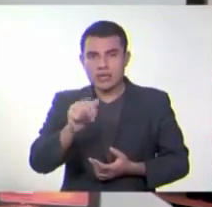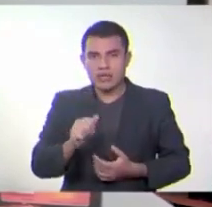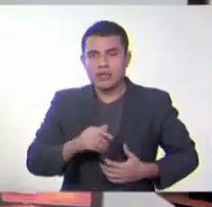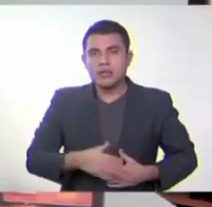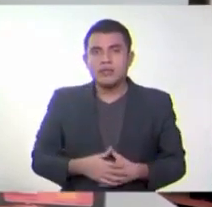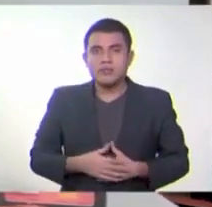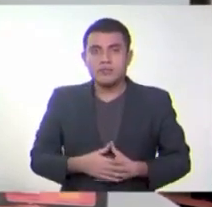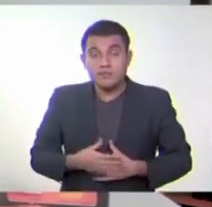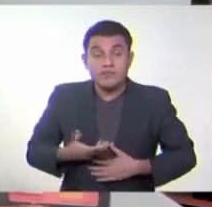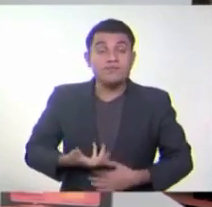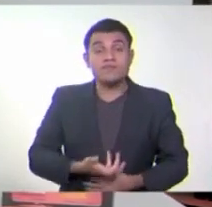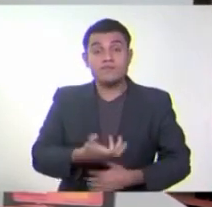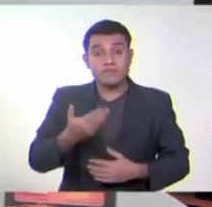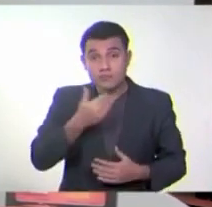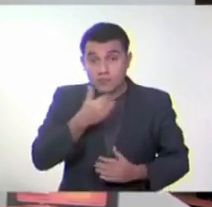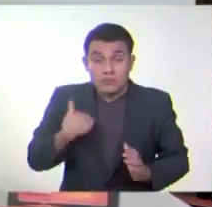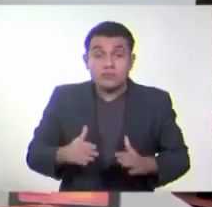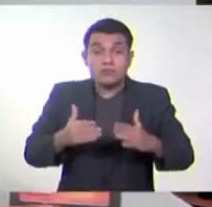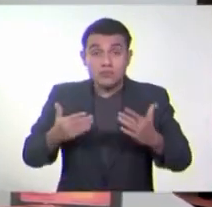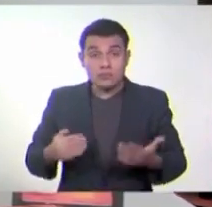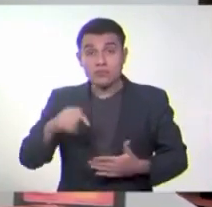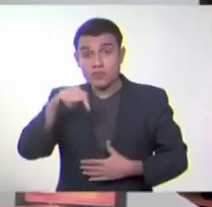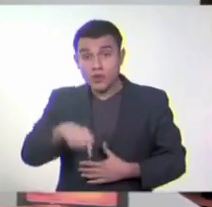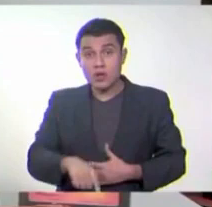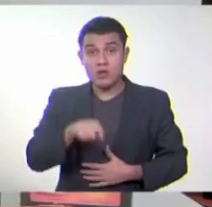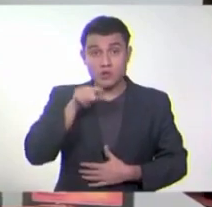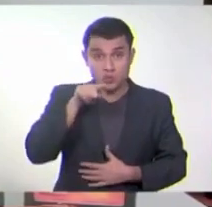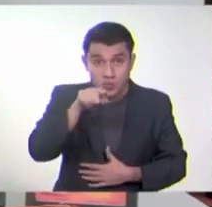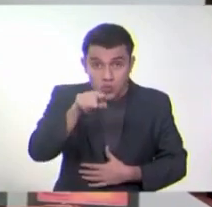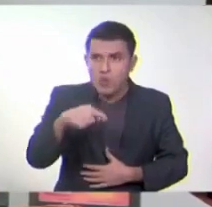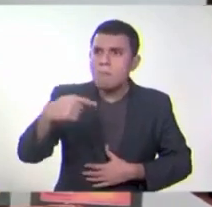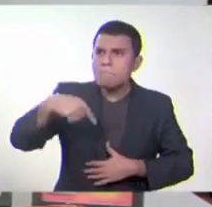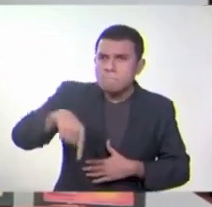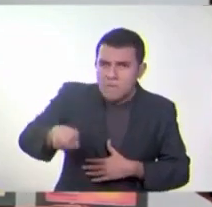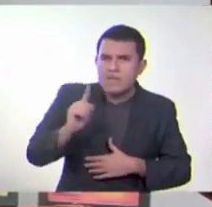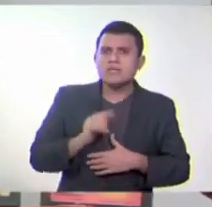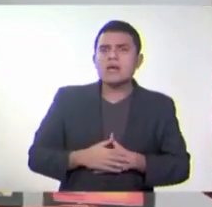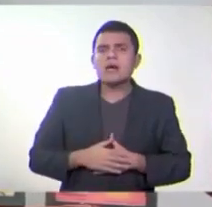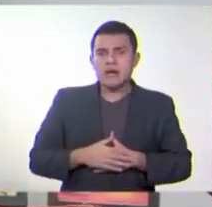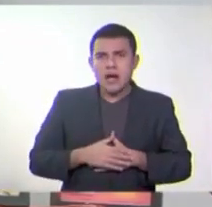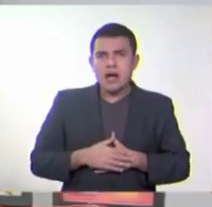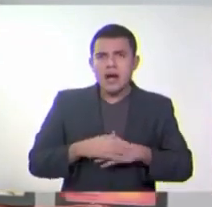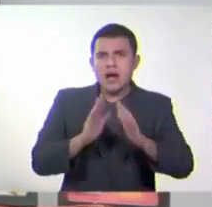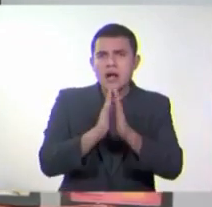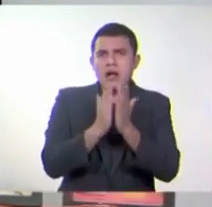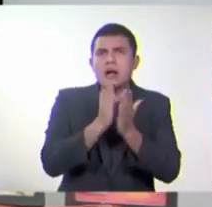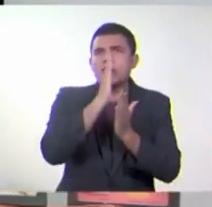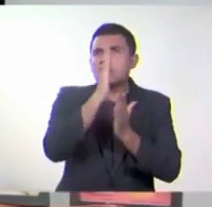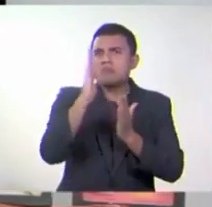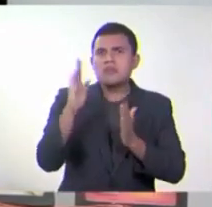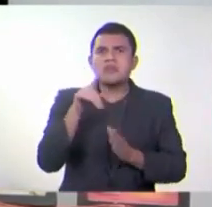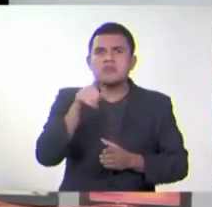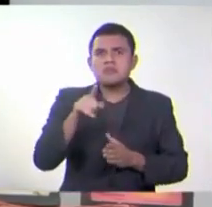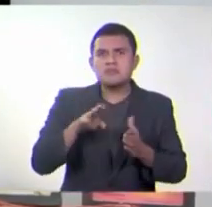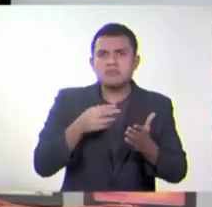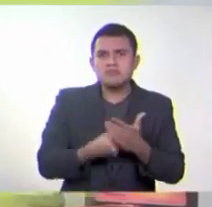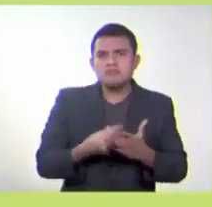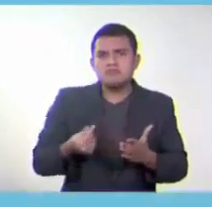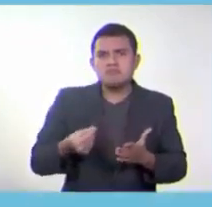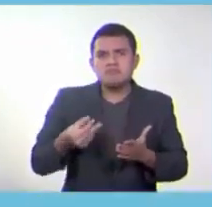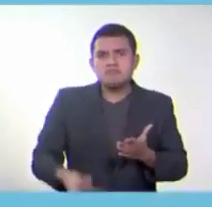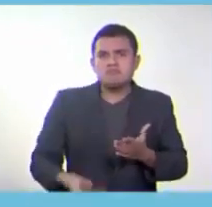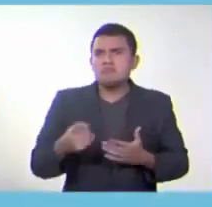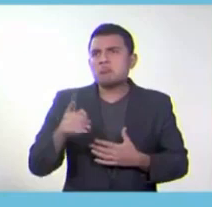Todo esto pasó para que ahora tú vas a la librería y la consigues a muy bajo precio.